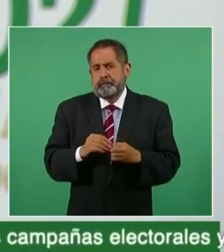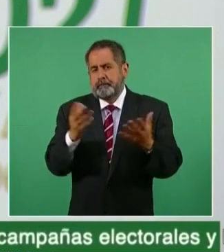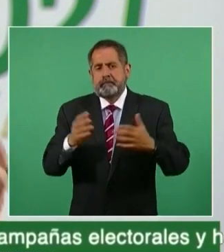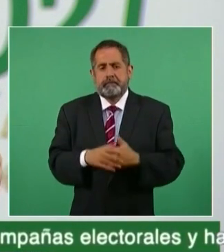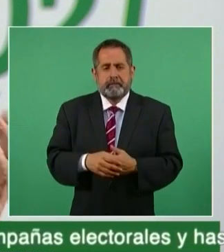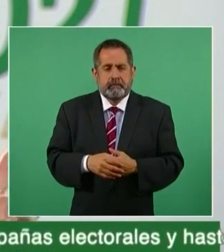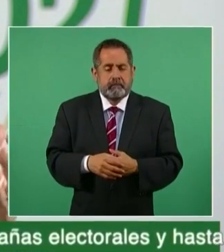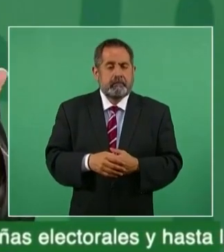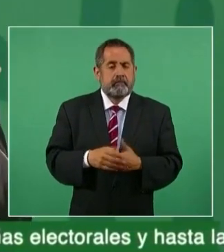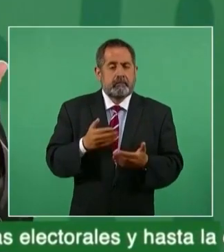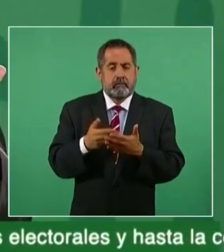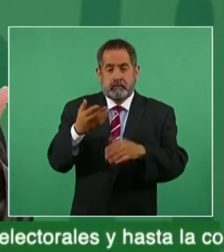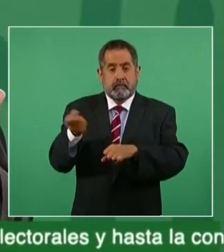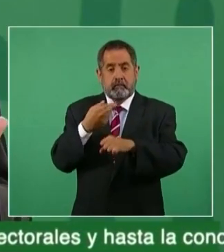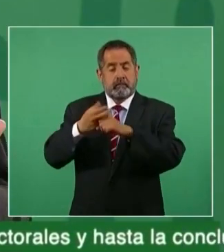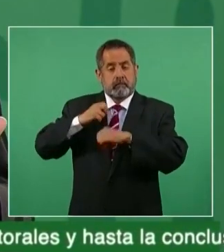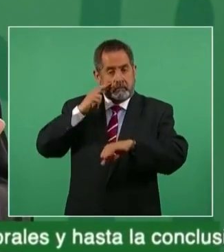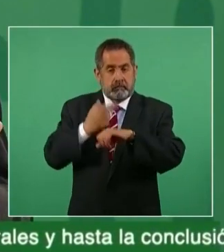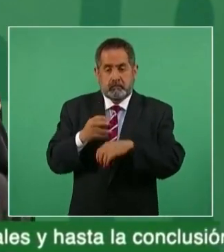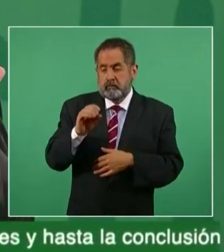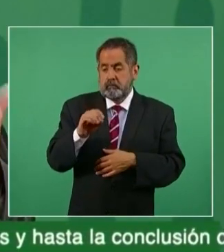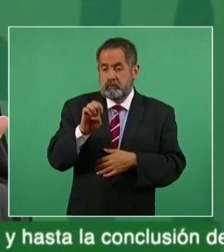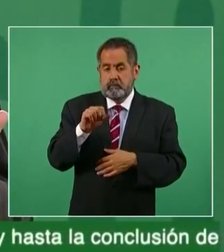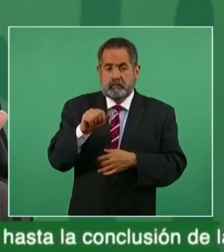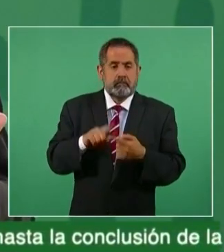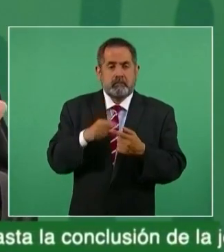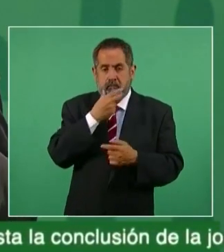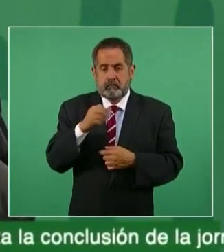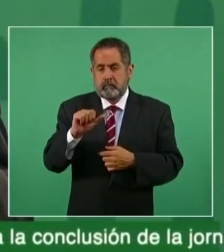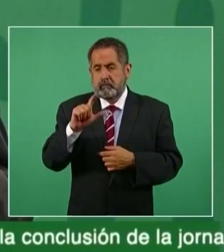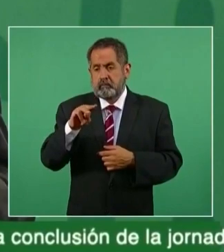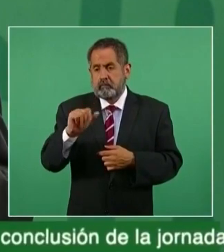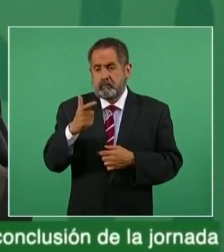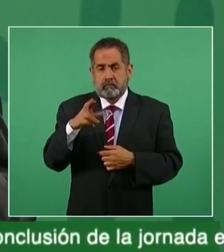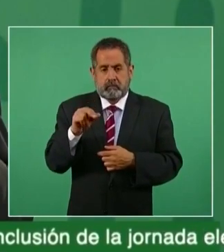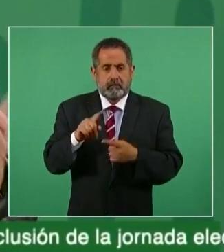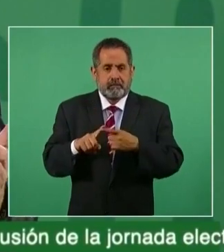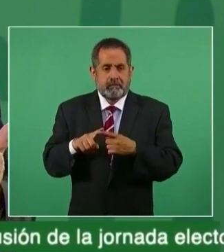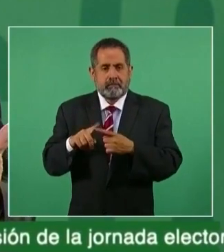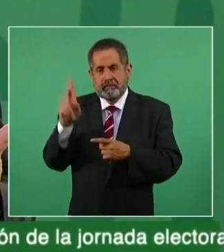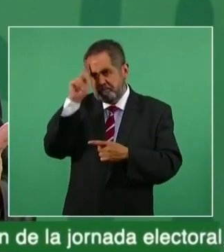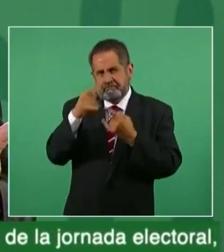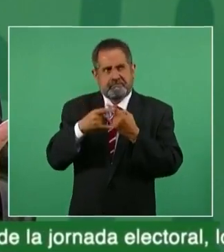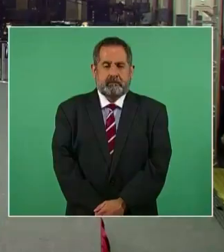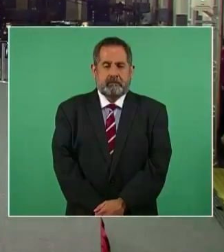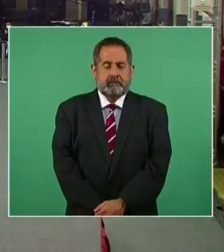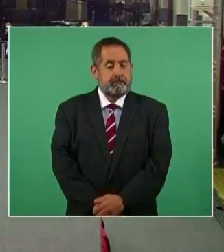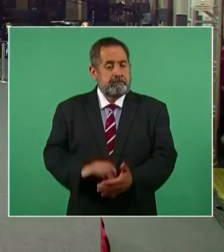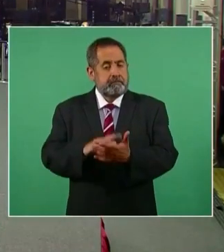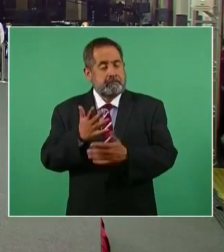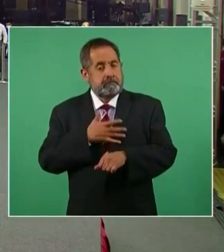La actuación del actual secretario general de la OEA. México criticó duramente el viernes al secretario general de la OEA, Luis Almagro,